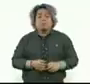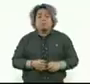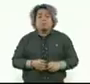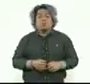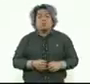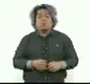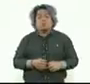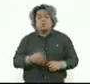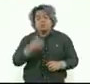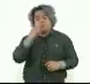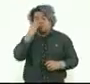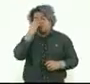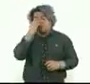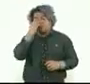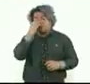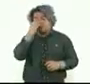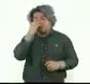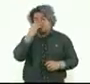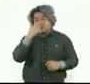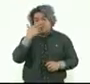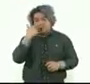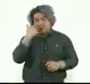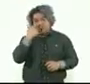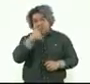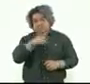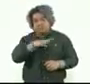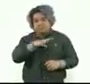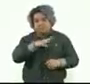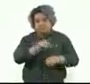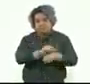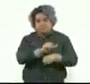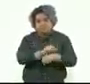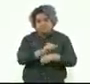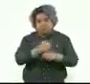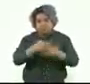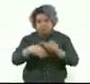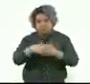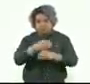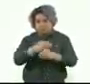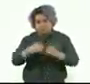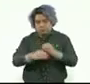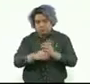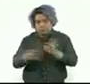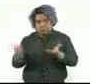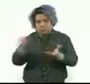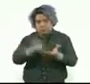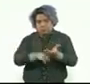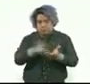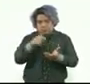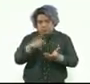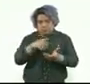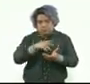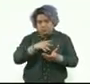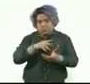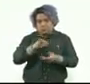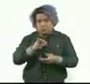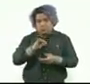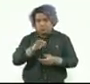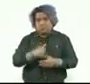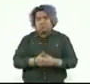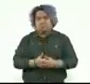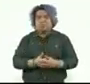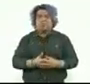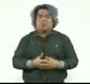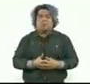Aquella. Okay. Es que esta tiene el equipo aquí. Perfecto. Ahí dentro está el equipo. Pero esta sí